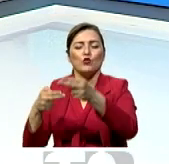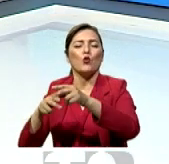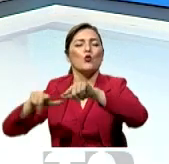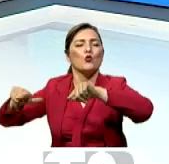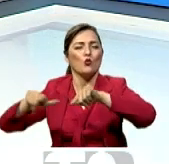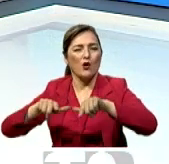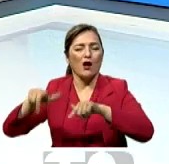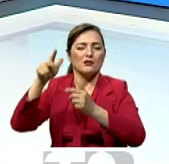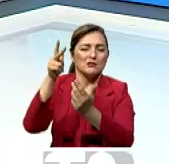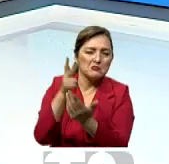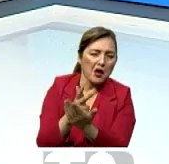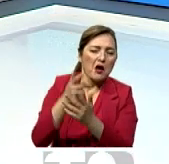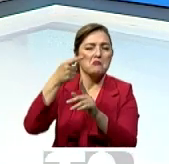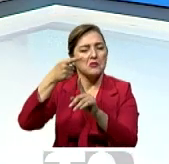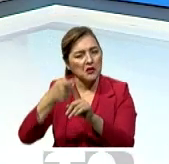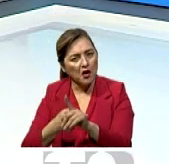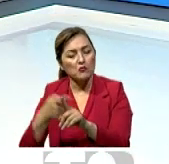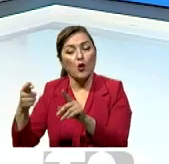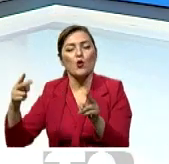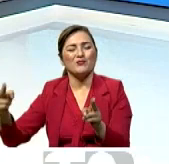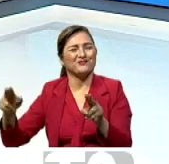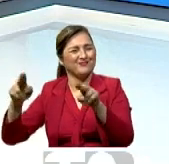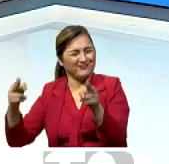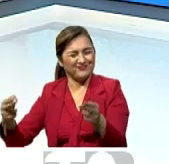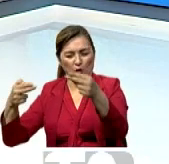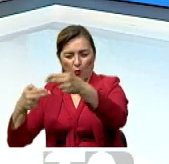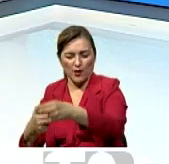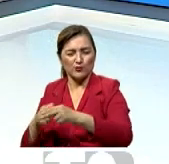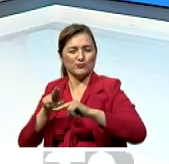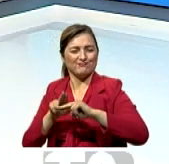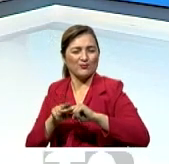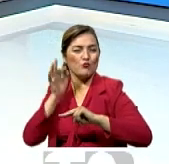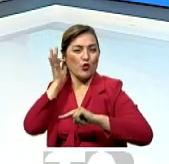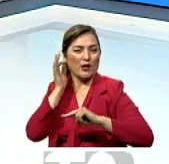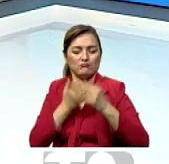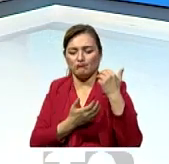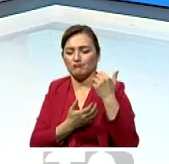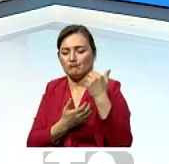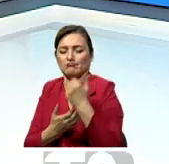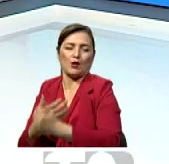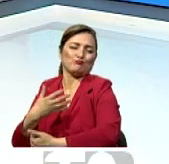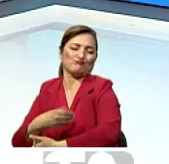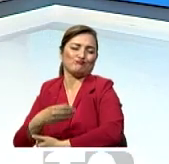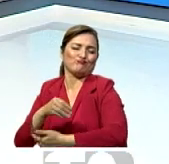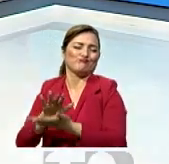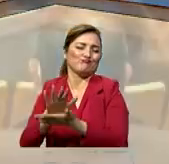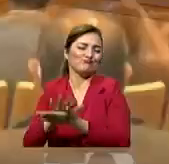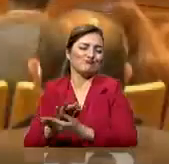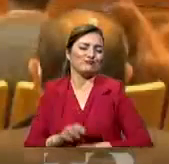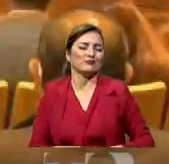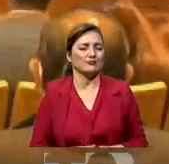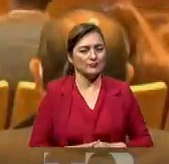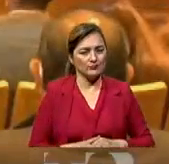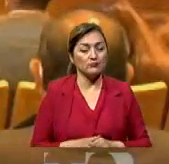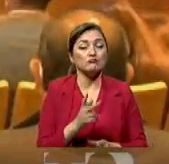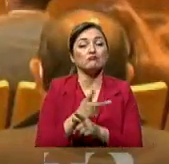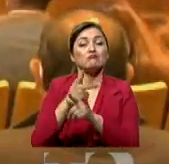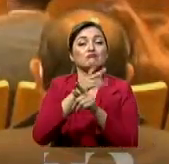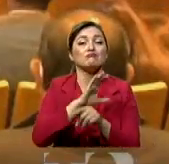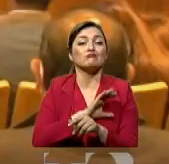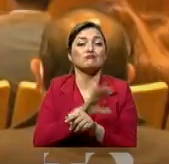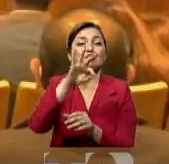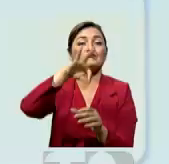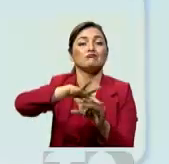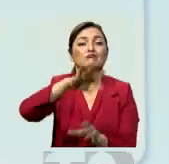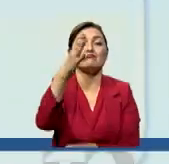transporte público municipal, en mercados y también en otros espacios de jurisdicción del Cabildo. Con 14 votos a favor, el